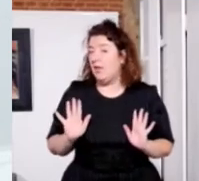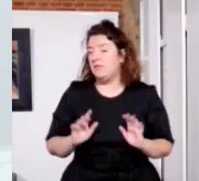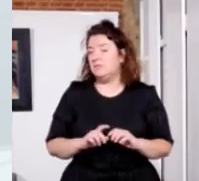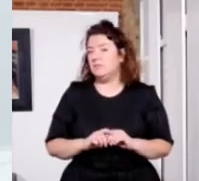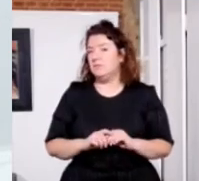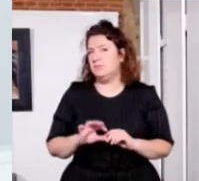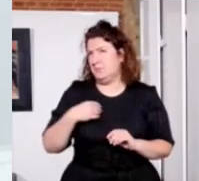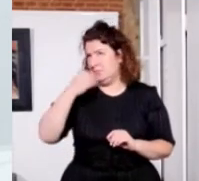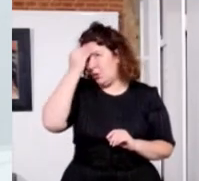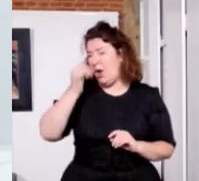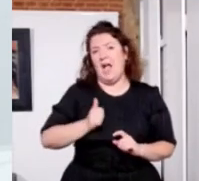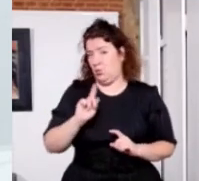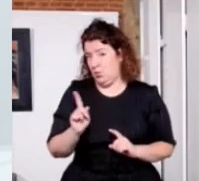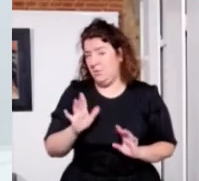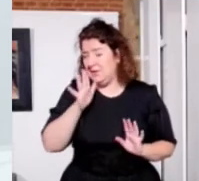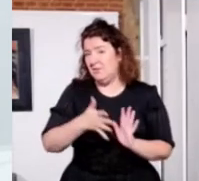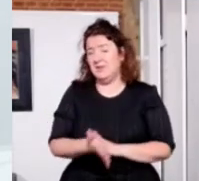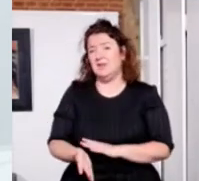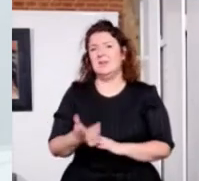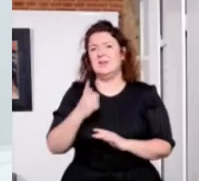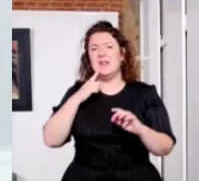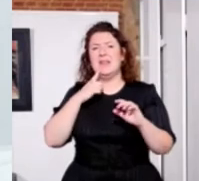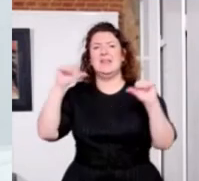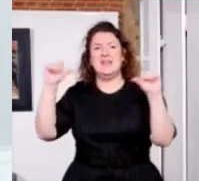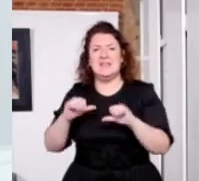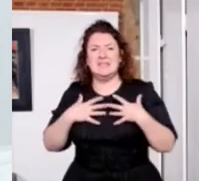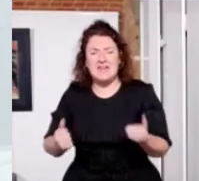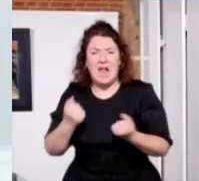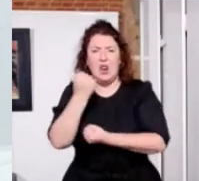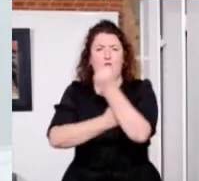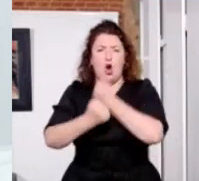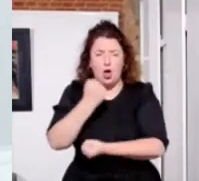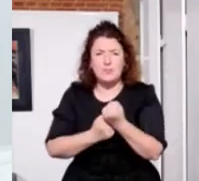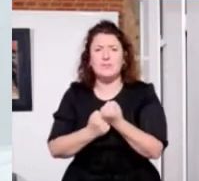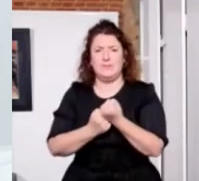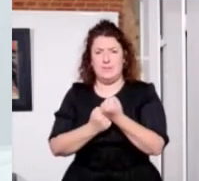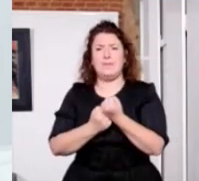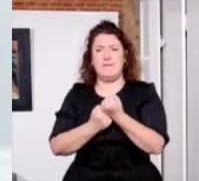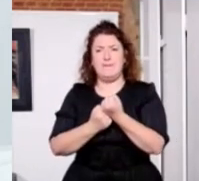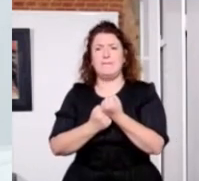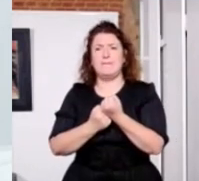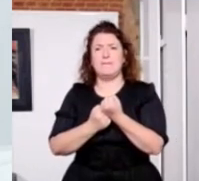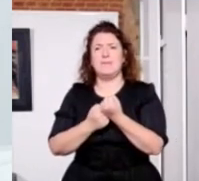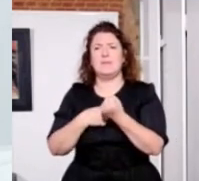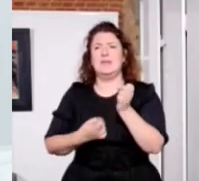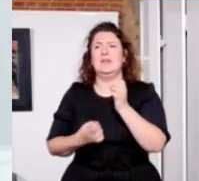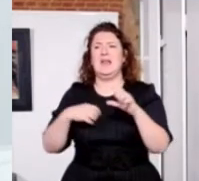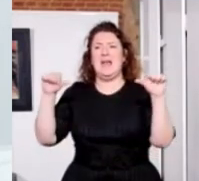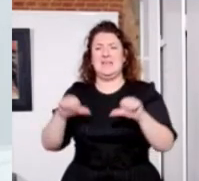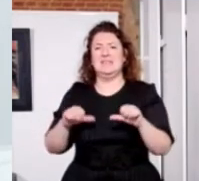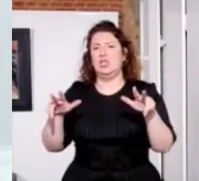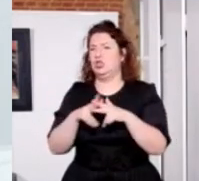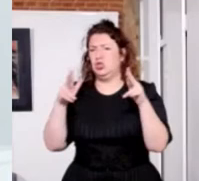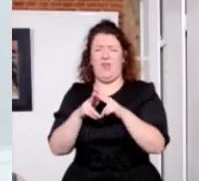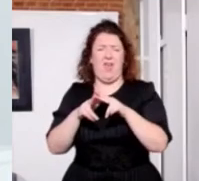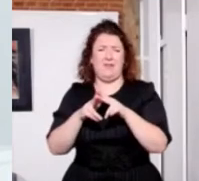que no es casualidad, que después de cualquier crisis sanitaria y económica, pues se genera una crisis social